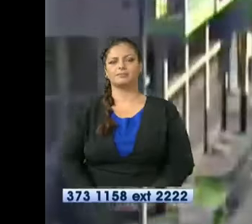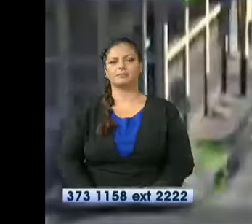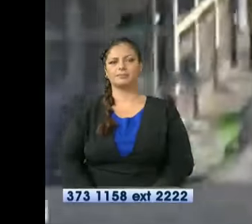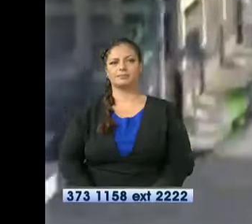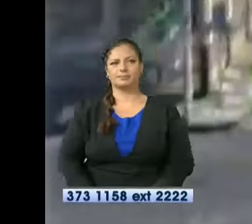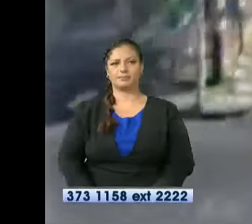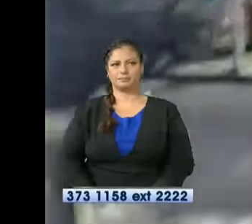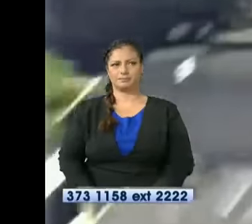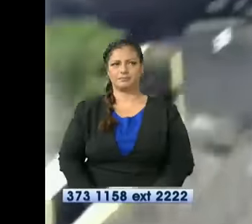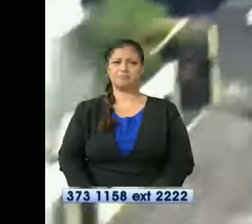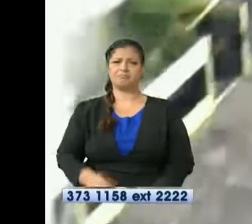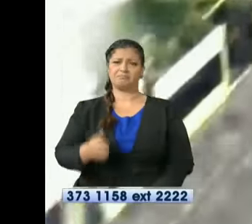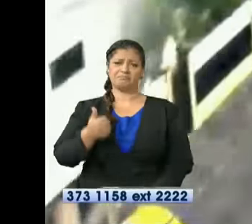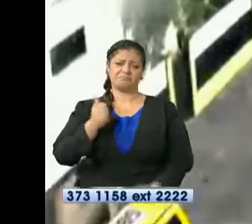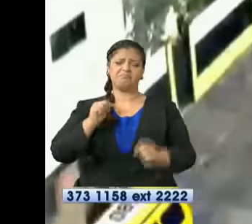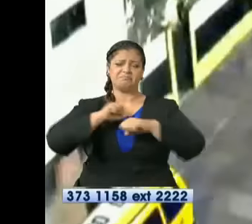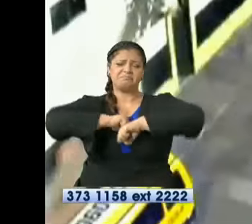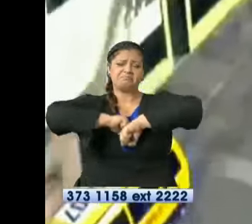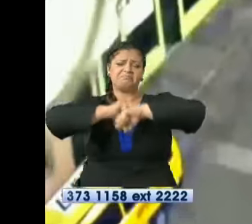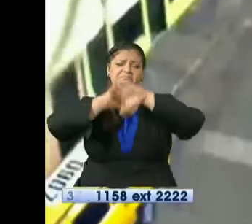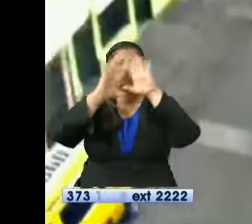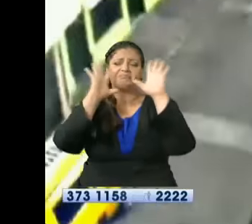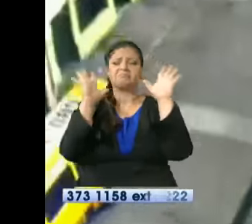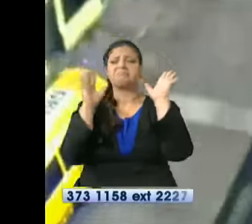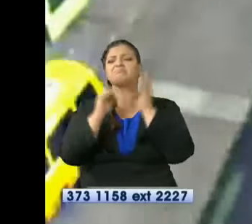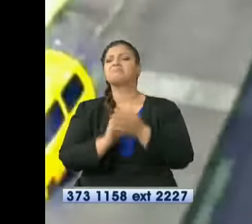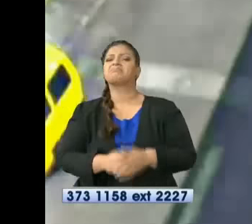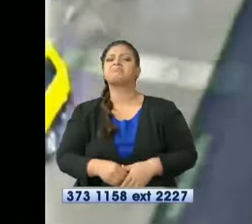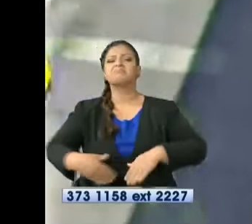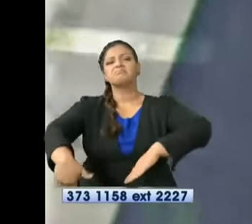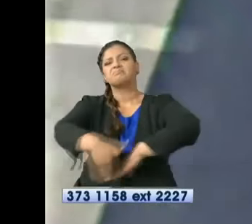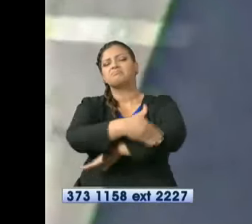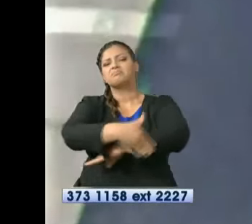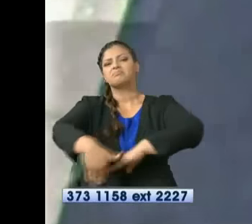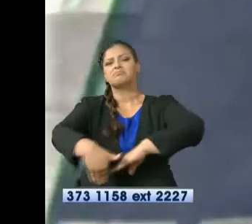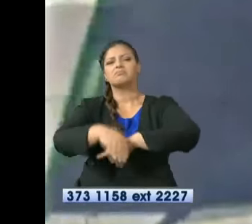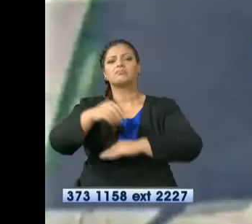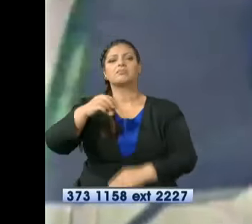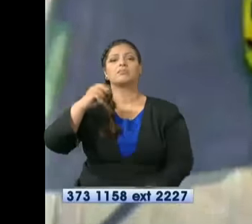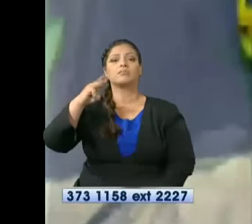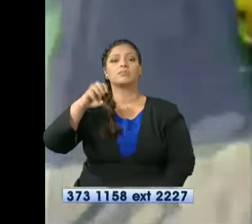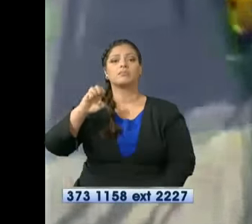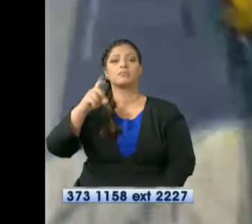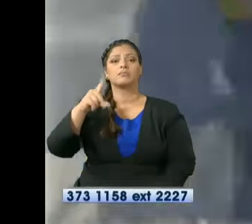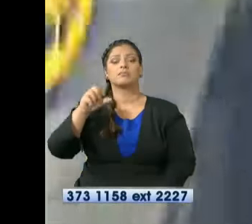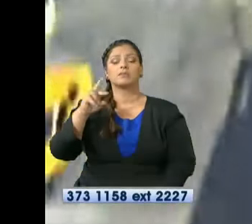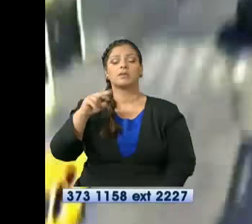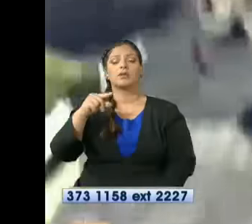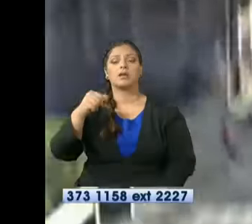Corría la mañana con la normalidad de siempre en las calles Medardo Ángel Silva y la 14, cuando de pronto...